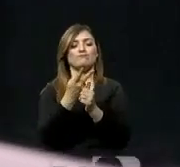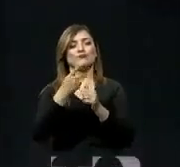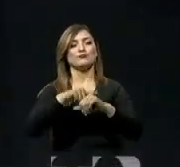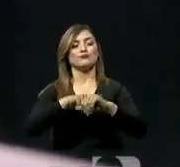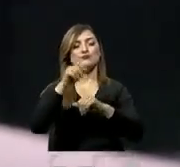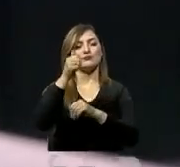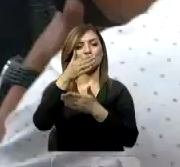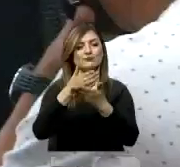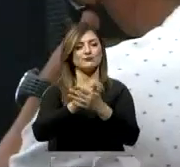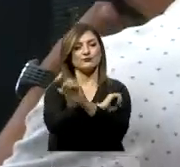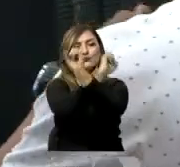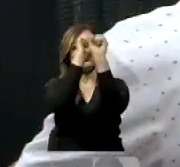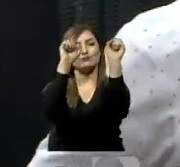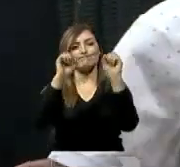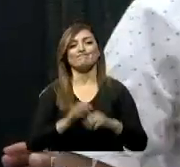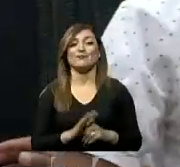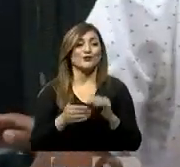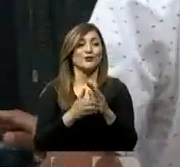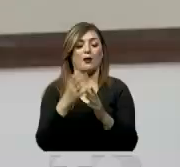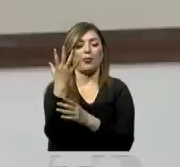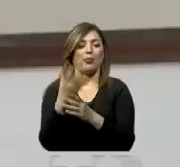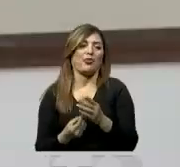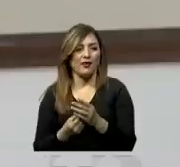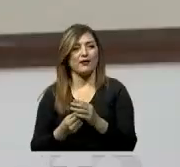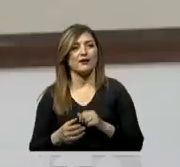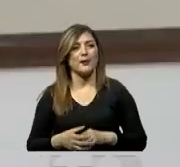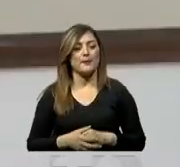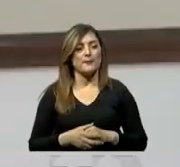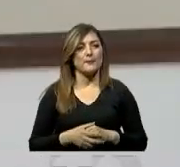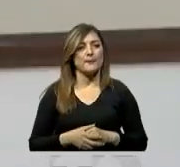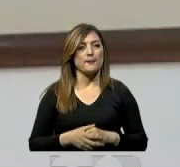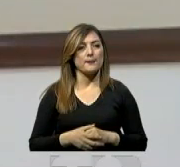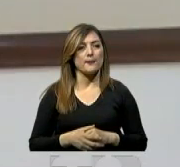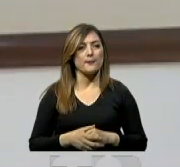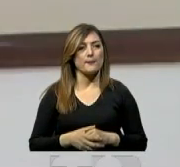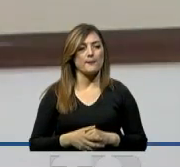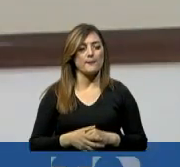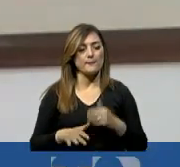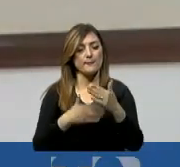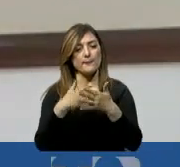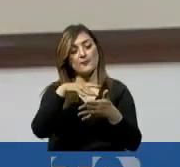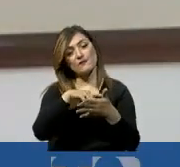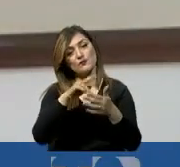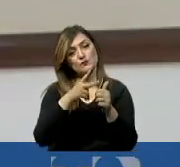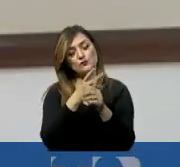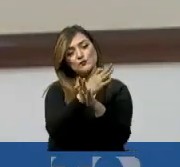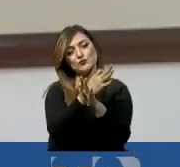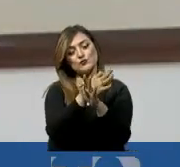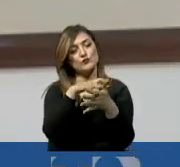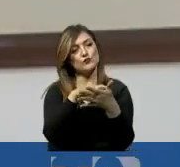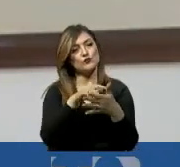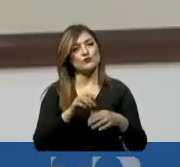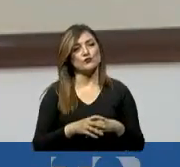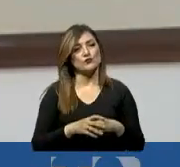a las 10:30 de la mañana. Pero una vez más, la página se cayó. No todos los estudiantes que estaban rindiendo en el segundo turno